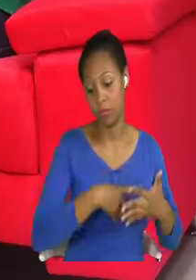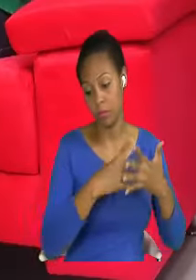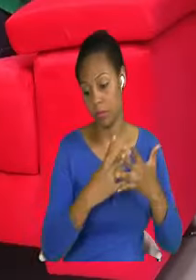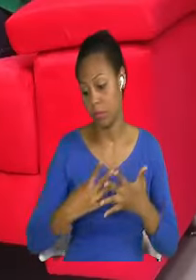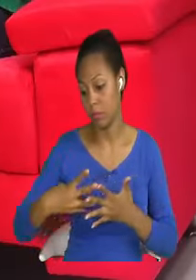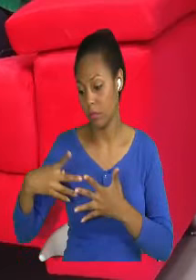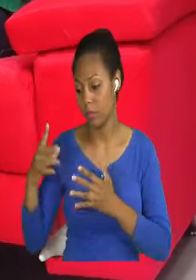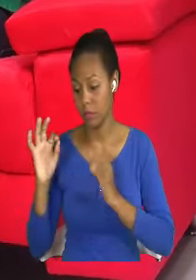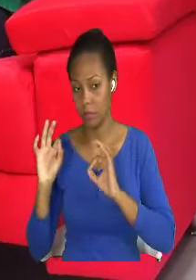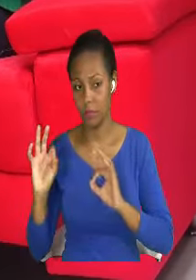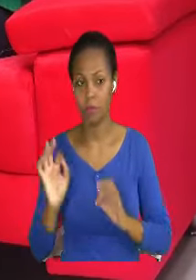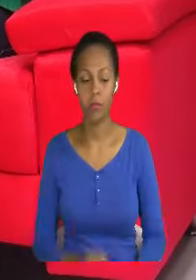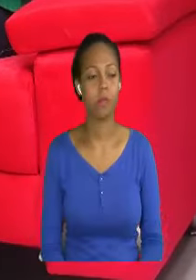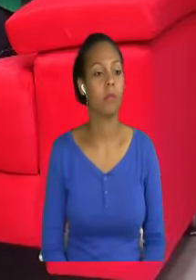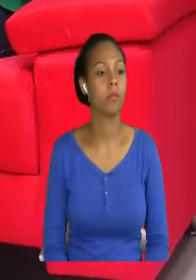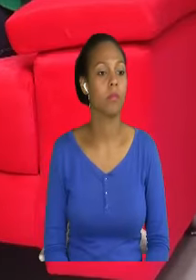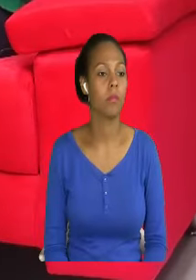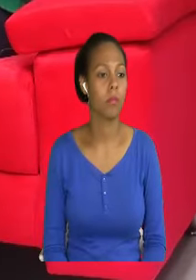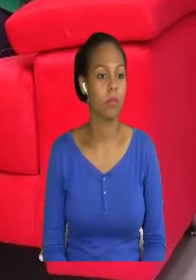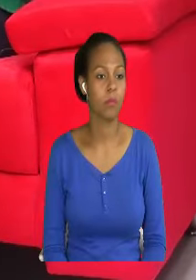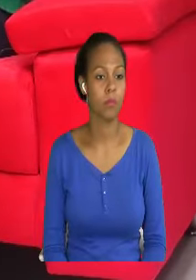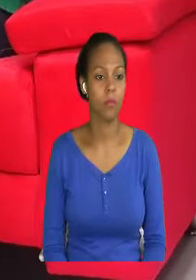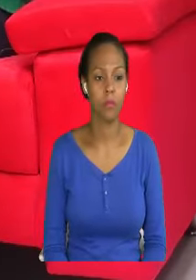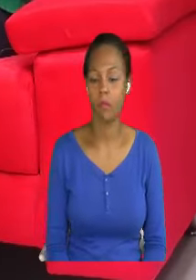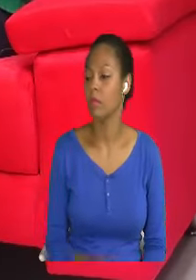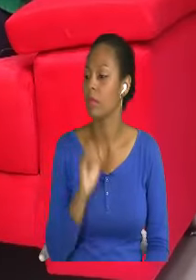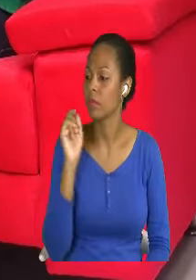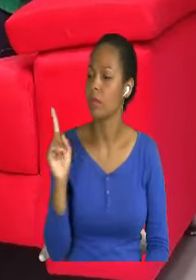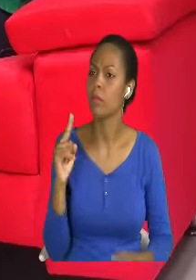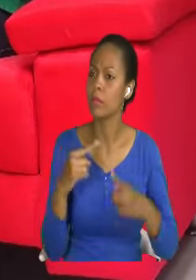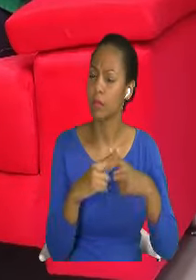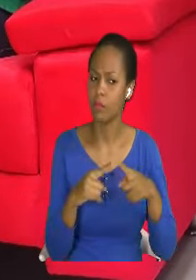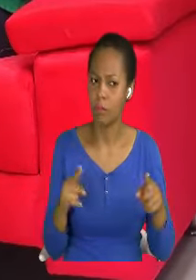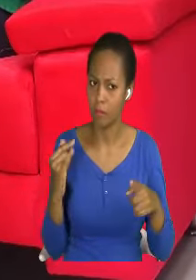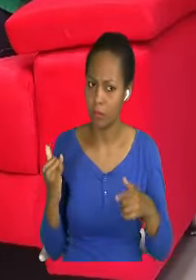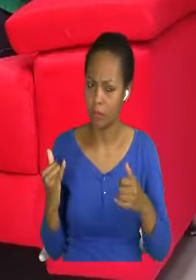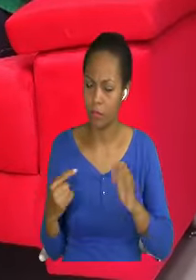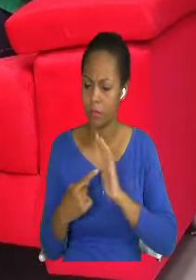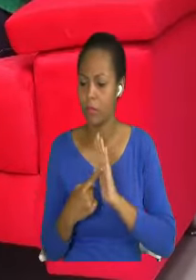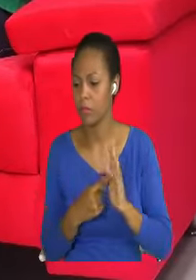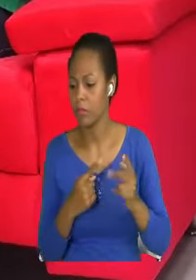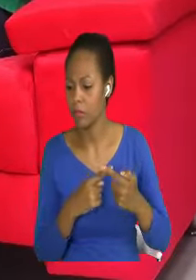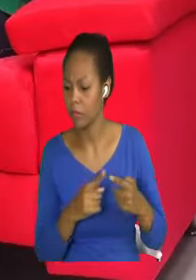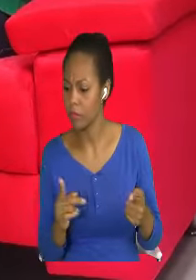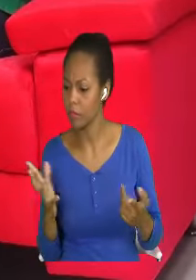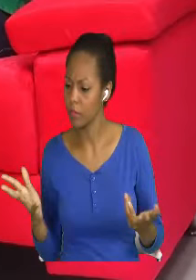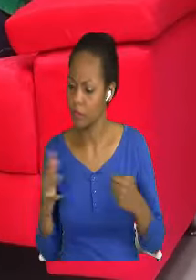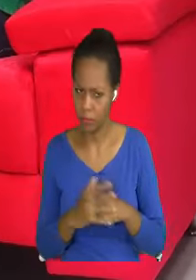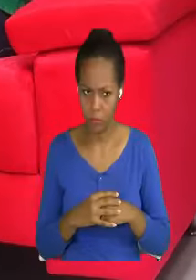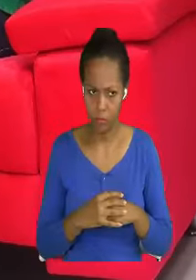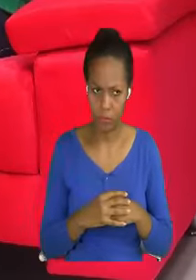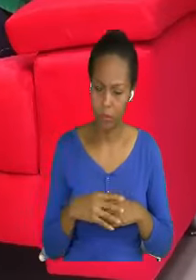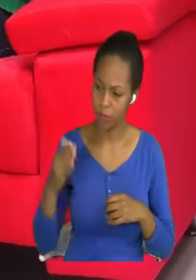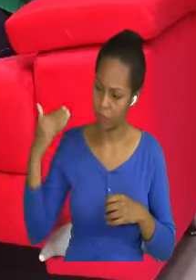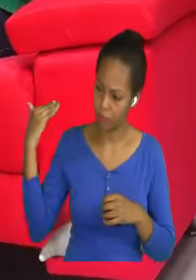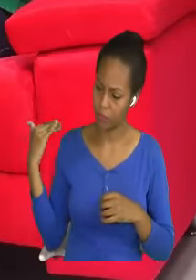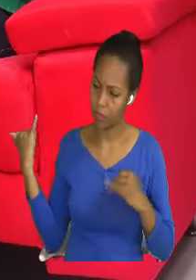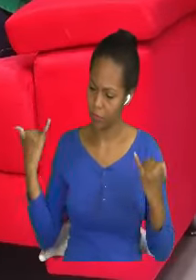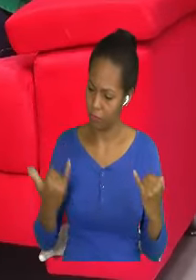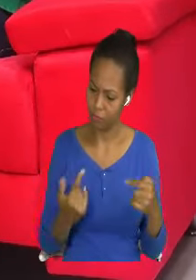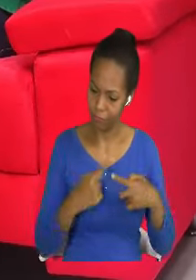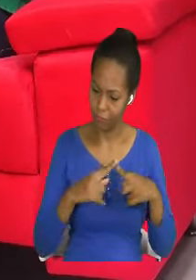Dairo, ¿qué diferencia marca ese nuevo trabajo que tú vienes haciendo ahorita, el que venías haciendo anteriormente?